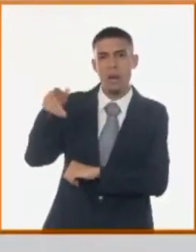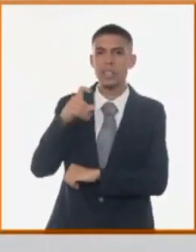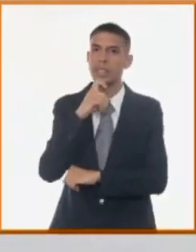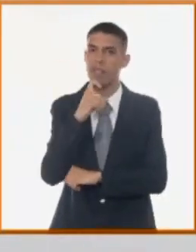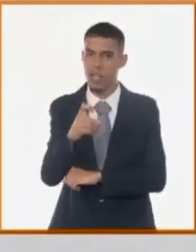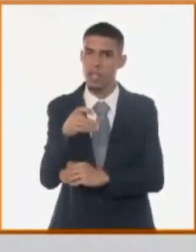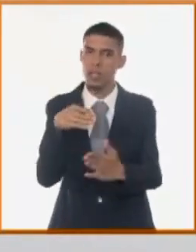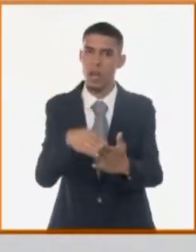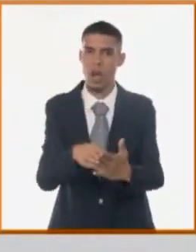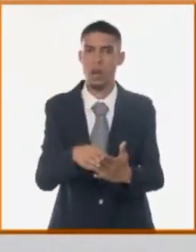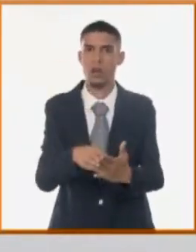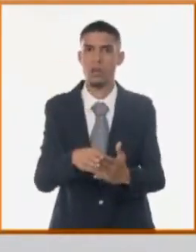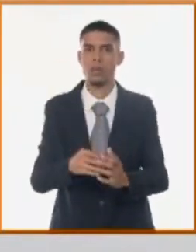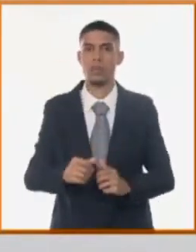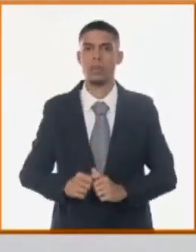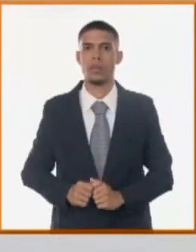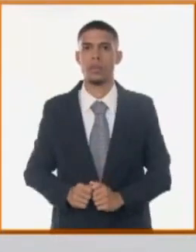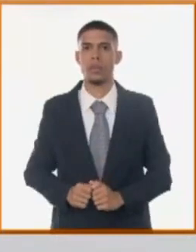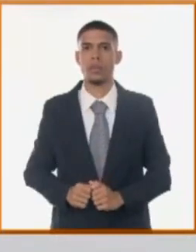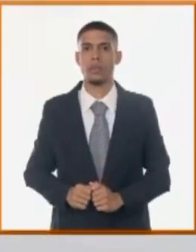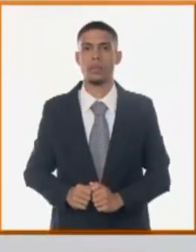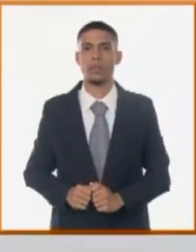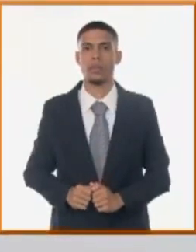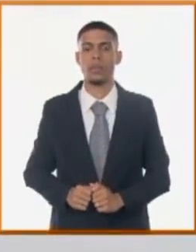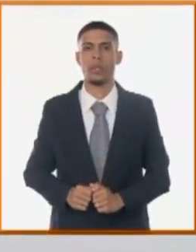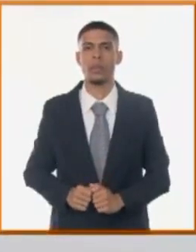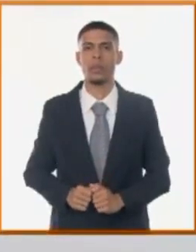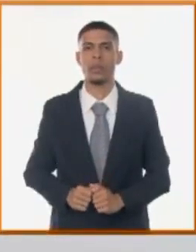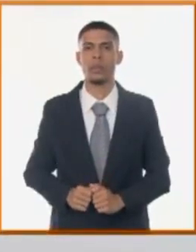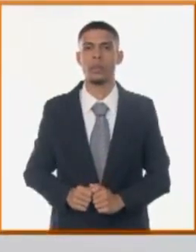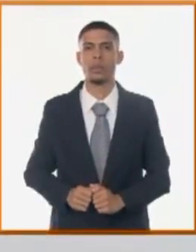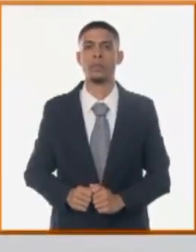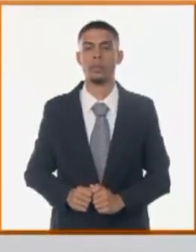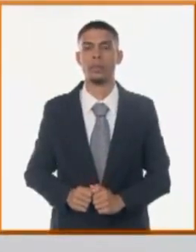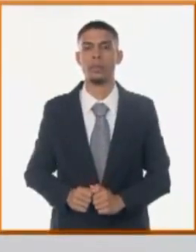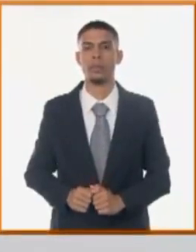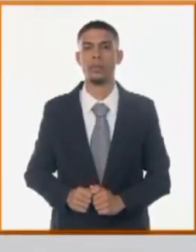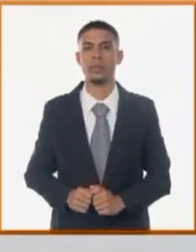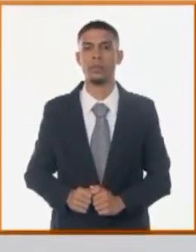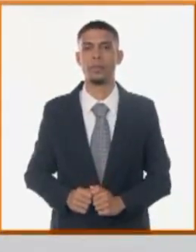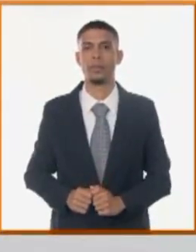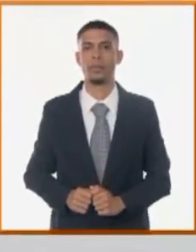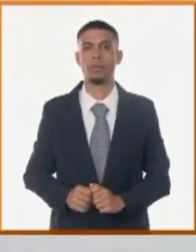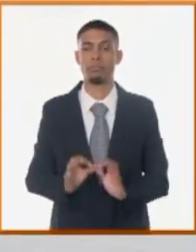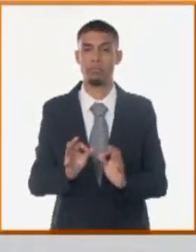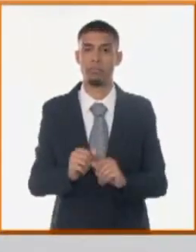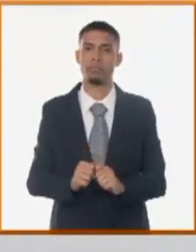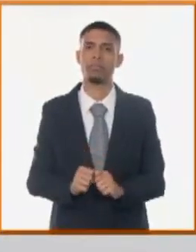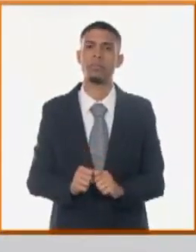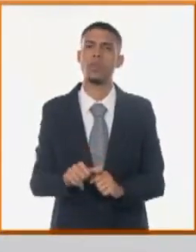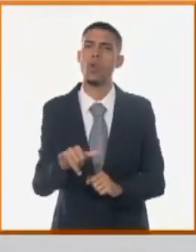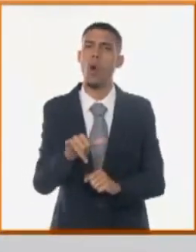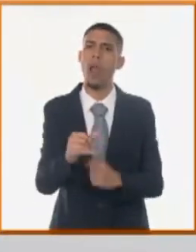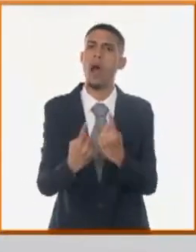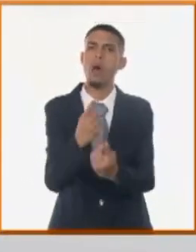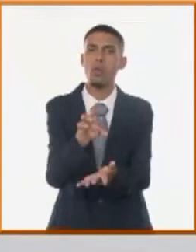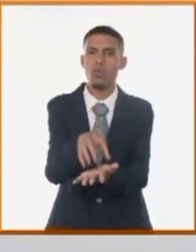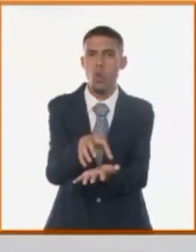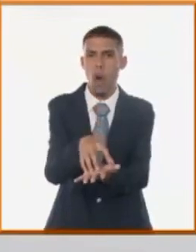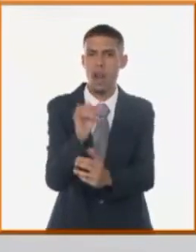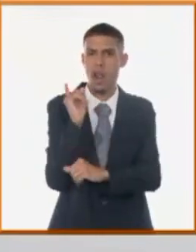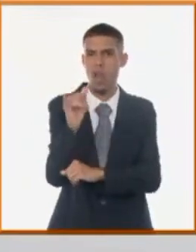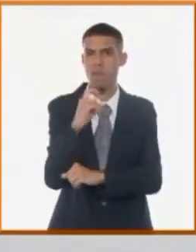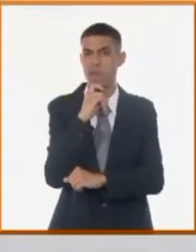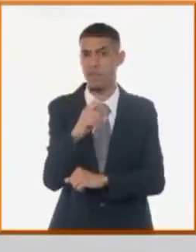territorio, en los servicios de televisión, le llegamos al 98% del territorio. Y desde el punto de